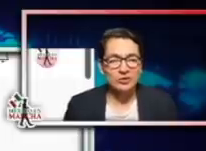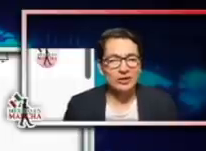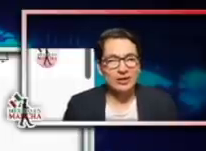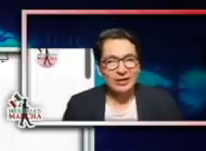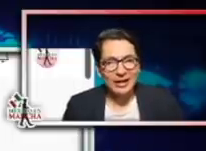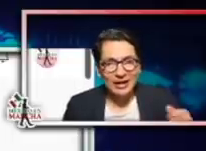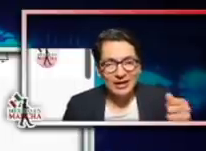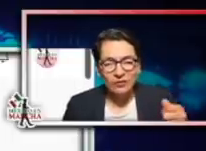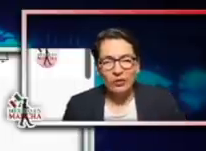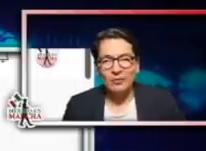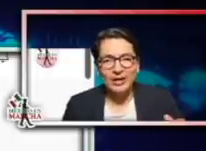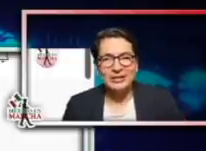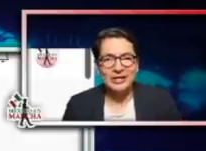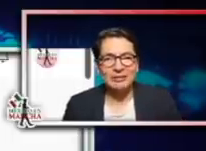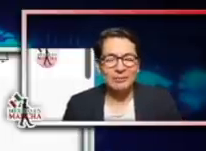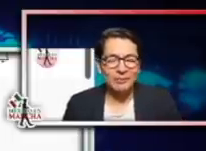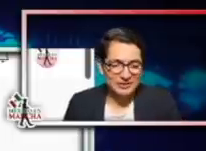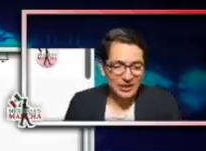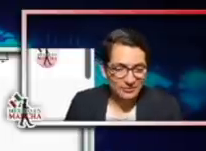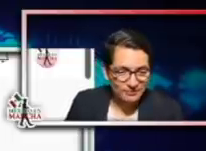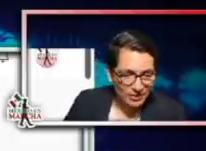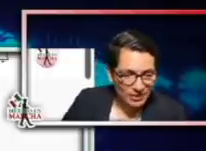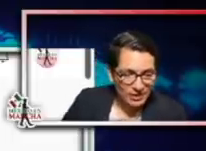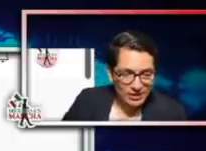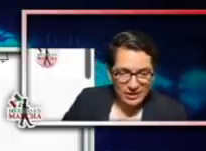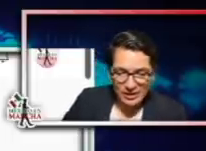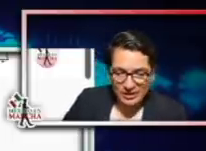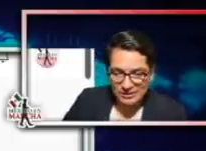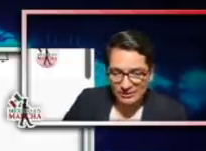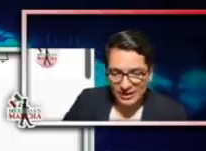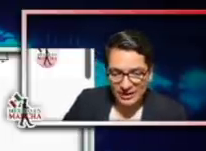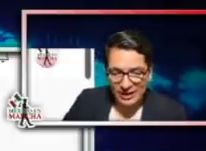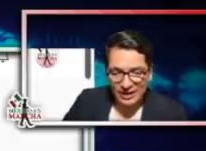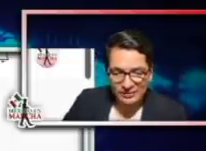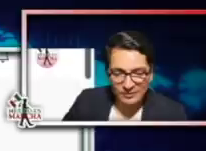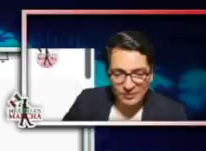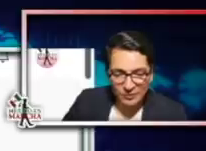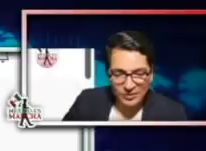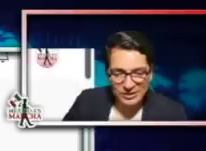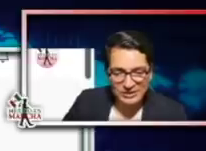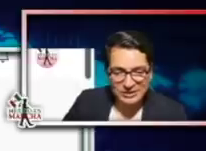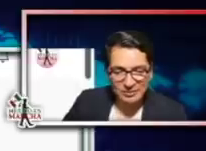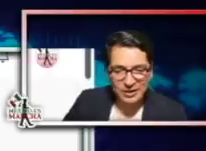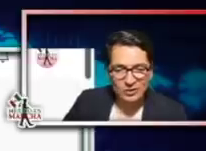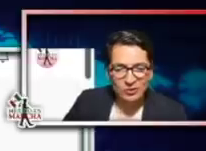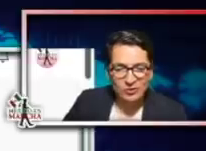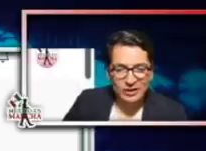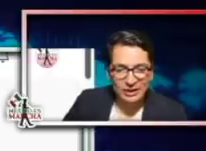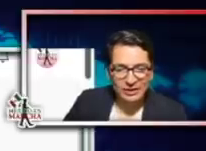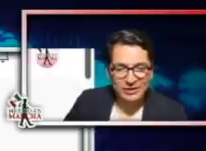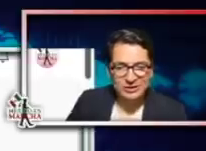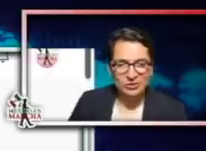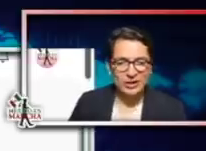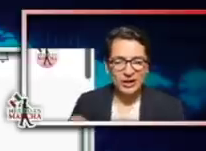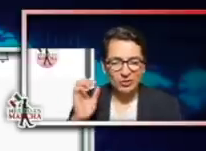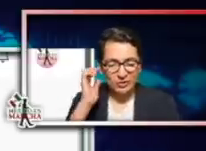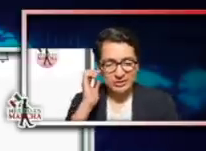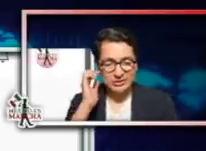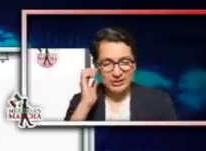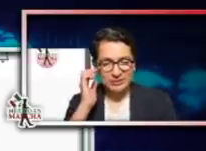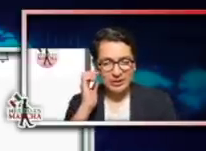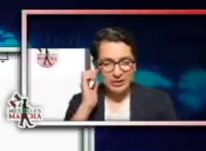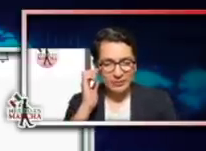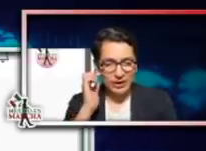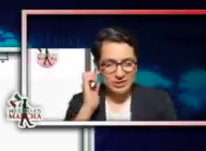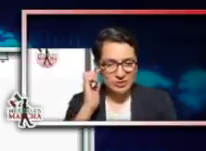eeuu la reforma eléctrica va a pasar y se van a quedar pues sin ese méxico que había sido tierra de